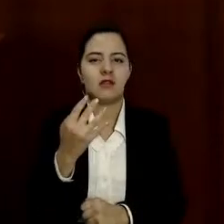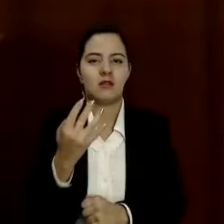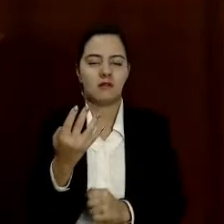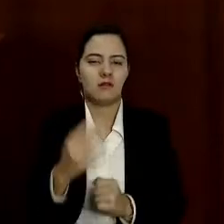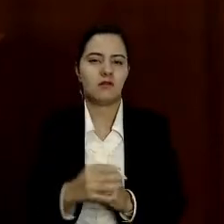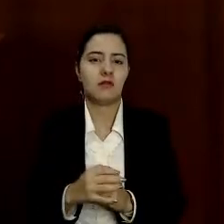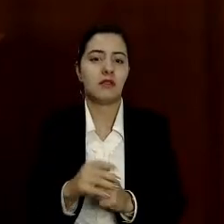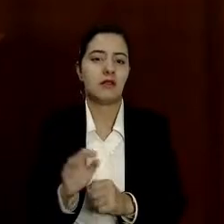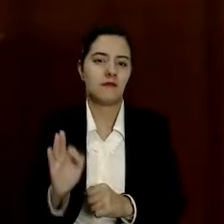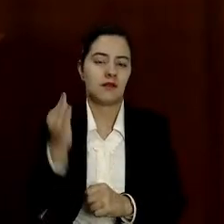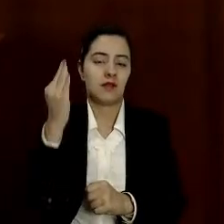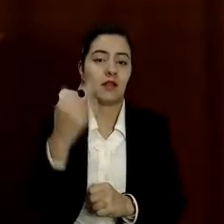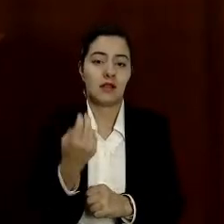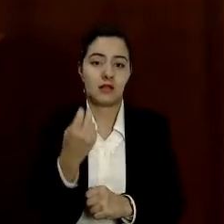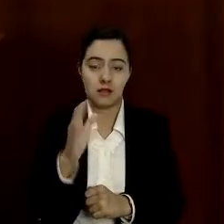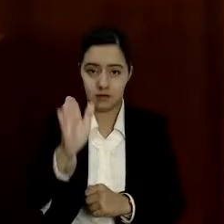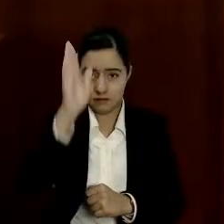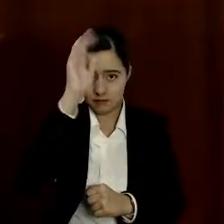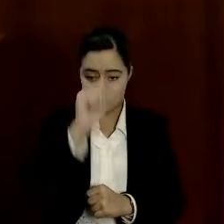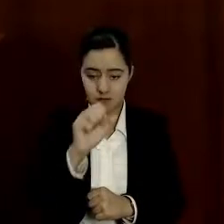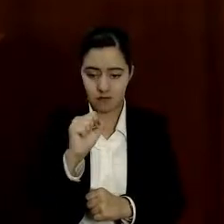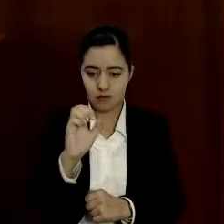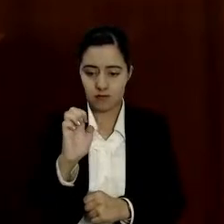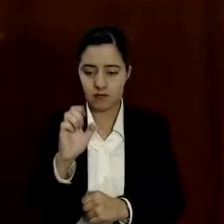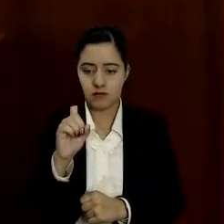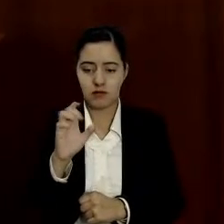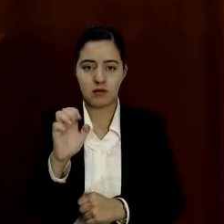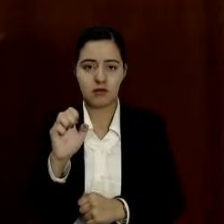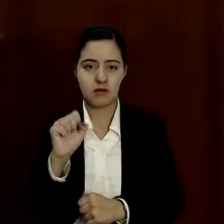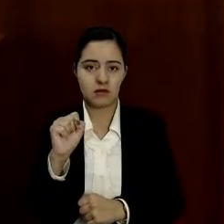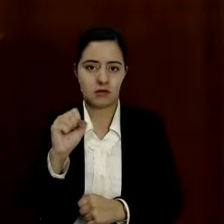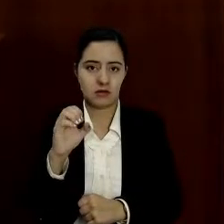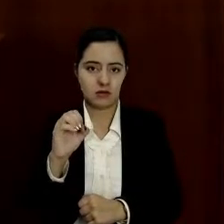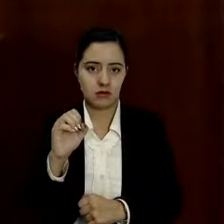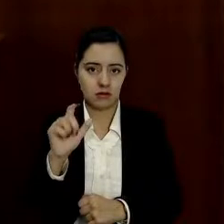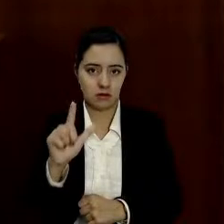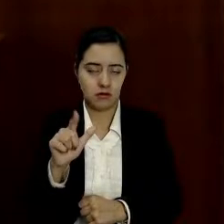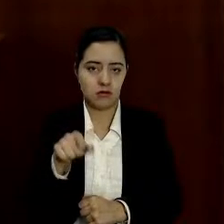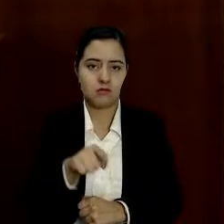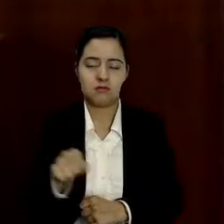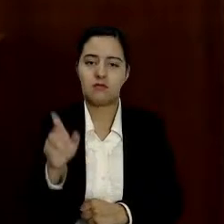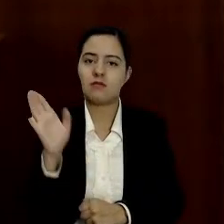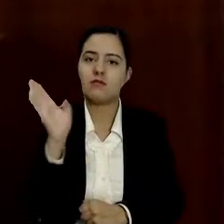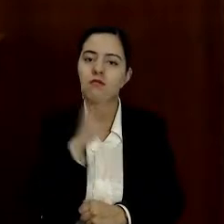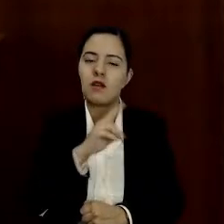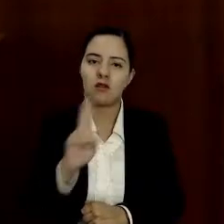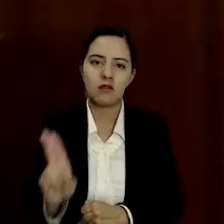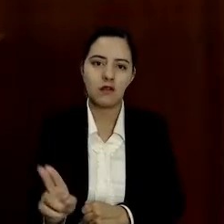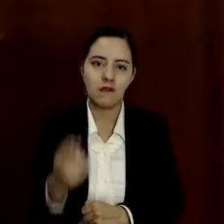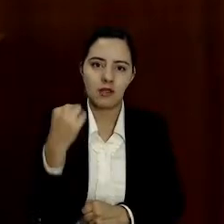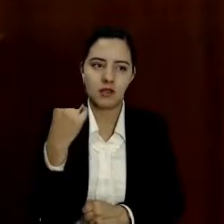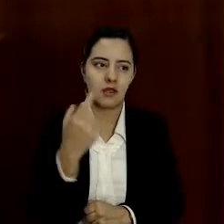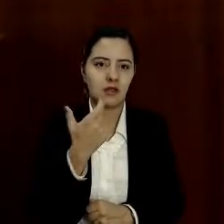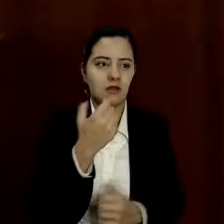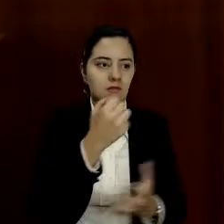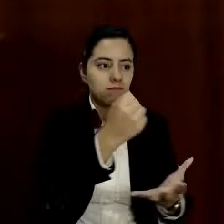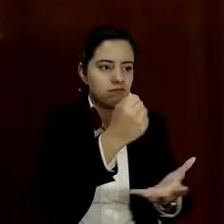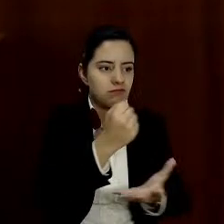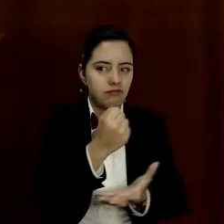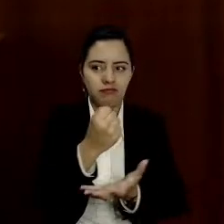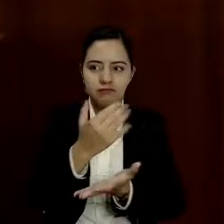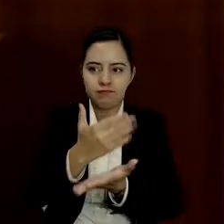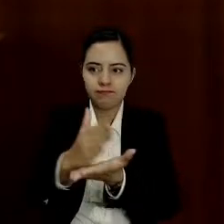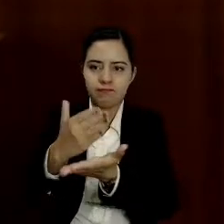esos convenios con Sedesol, la UAM recibió y operó mal, desvío y distribuyó entre empresas fantasmas